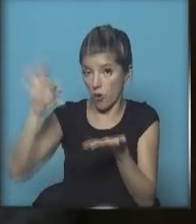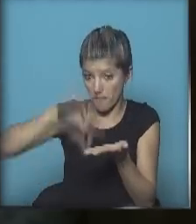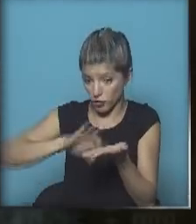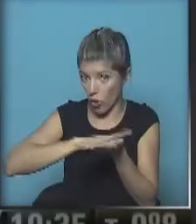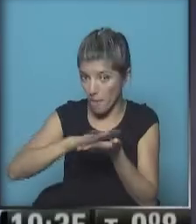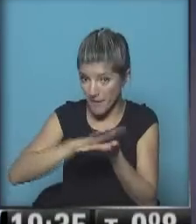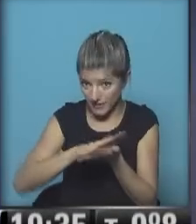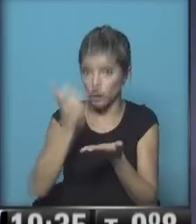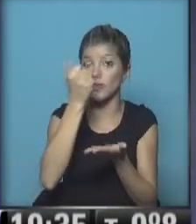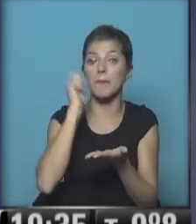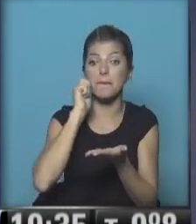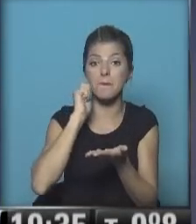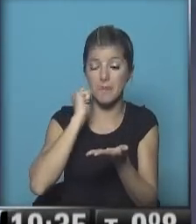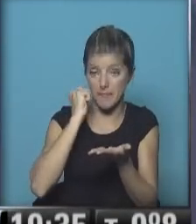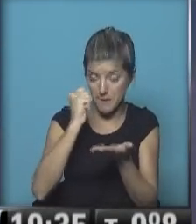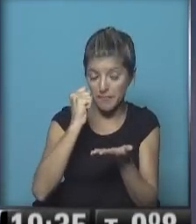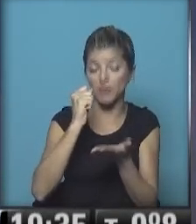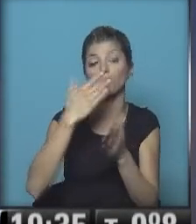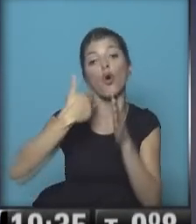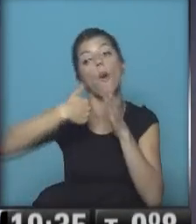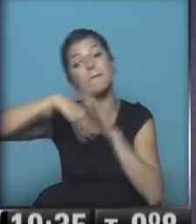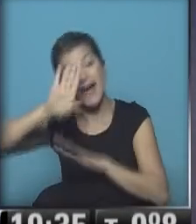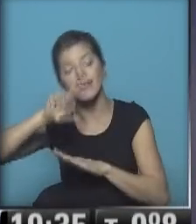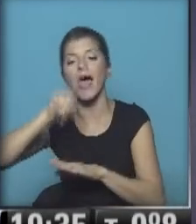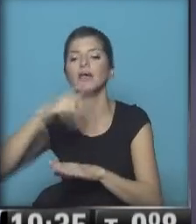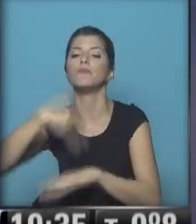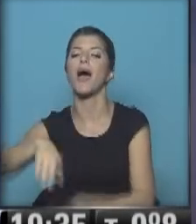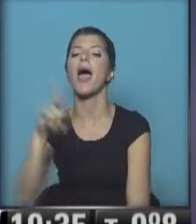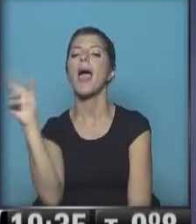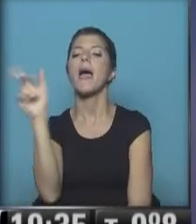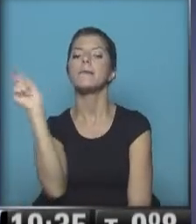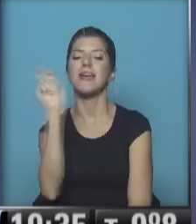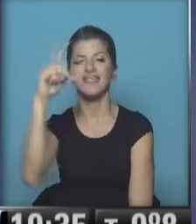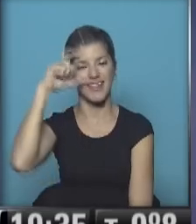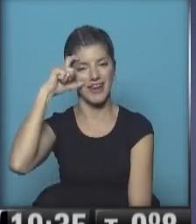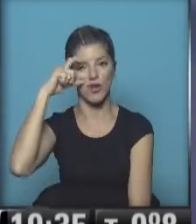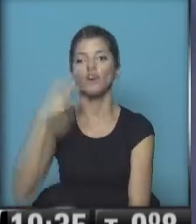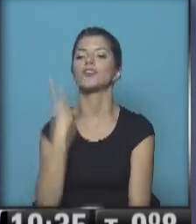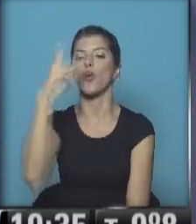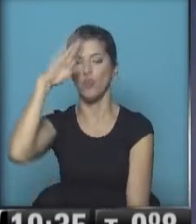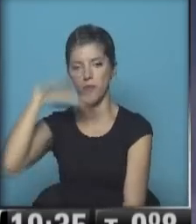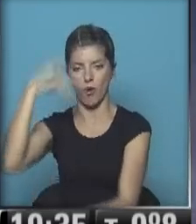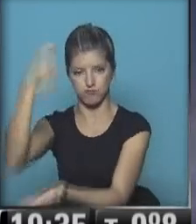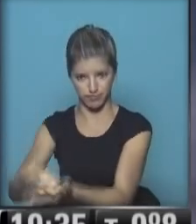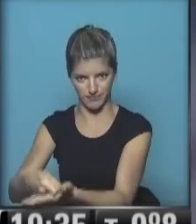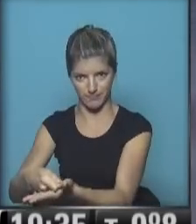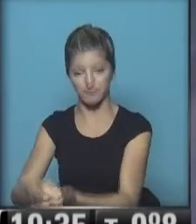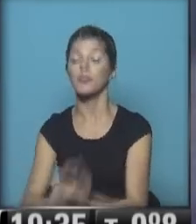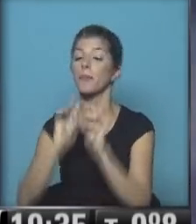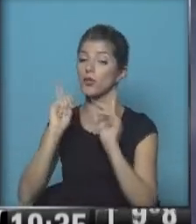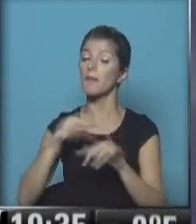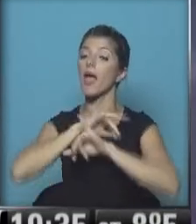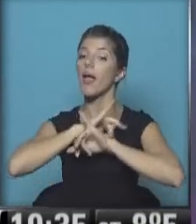probable que se aplique a partir de enero. Por ahí pasa la negociación. Pero bueno, también tenemos la información, recordemos